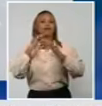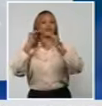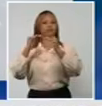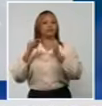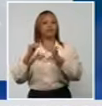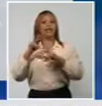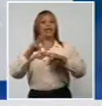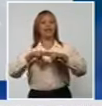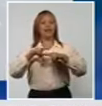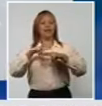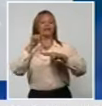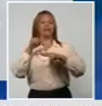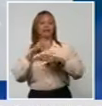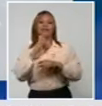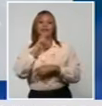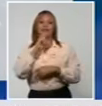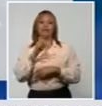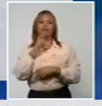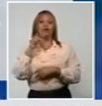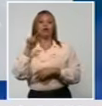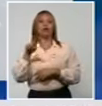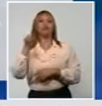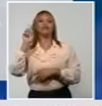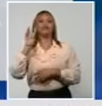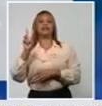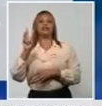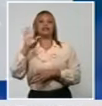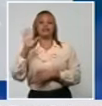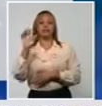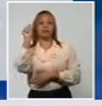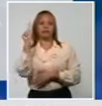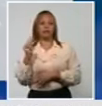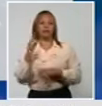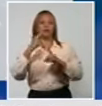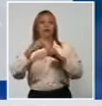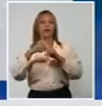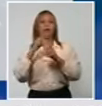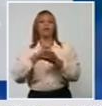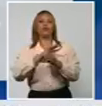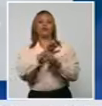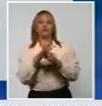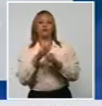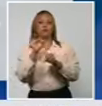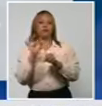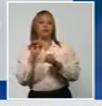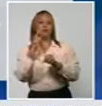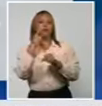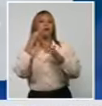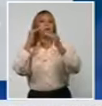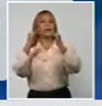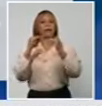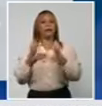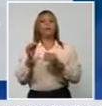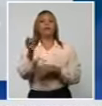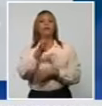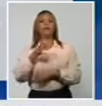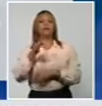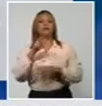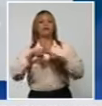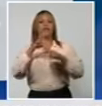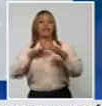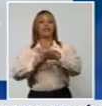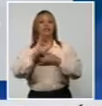del país, La Habana, hoy reportando 35 casos positivos de la enfermedad y vamos a verlo por municipios. Habana del Este está reportando